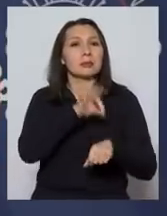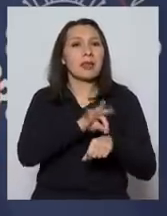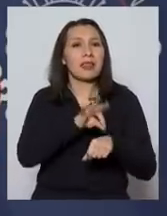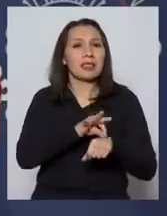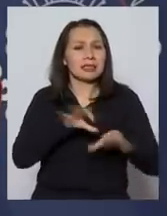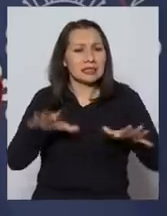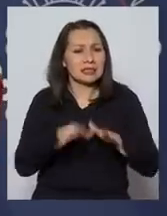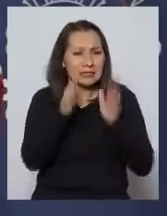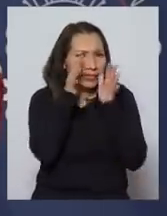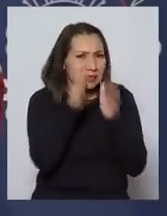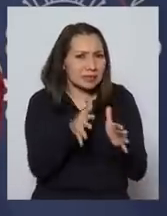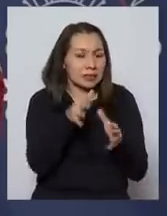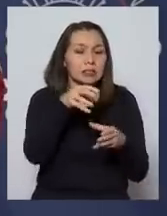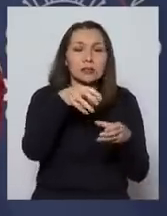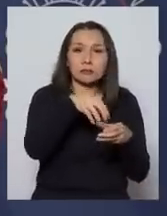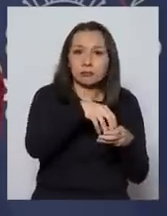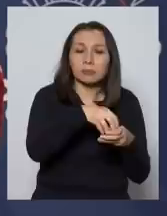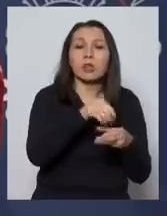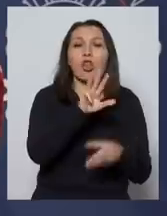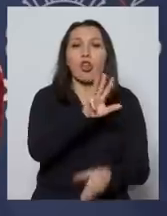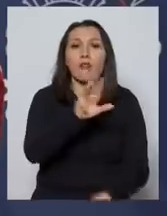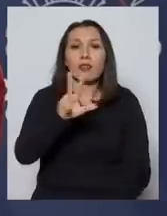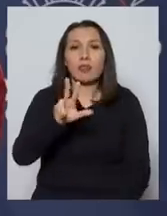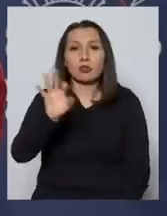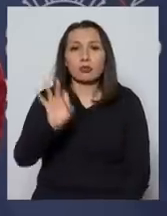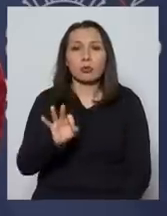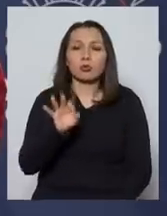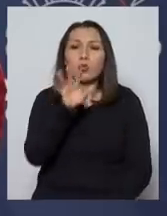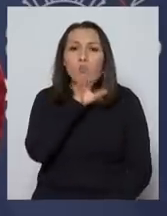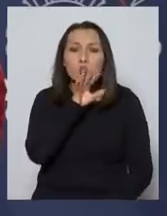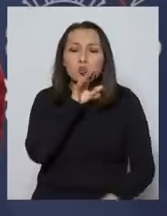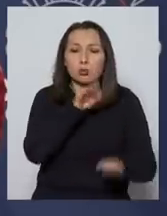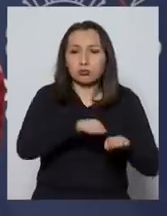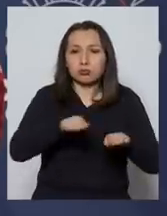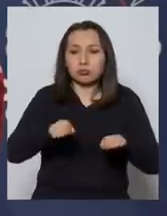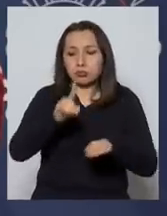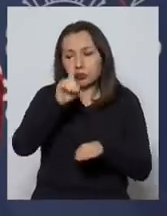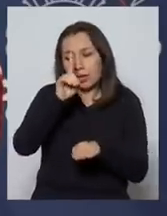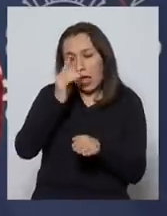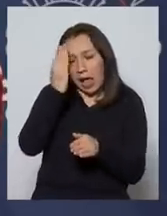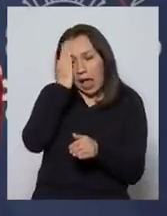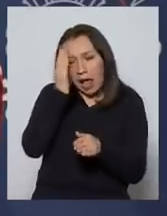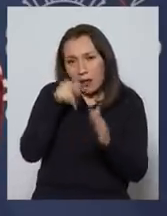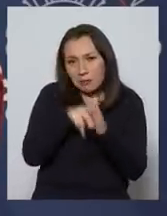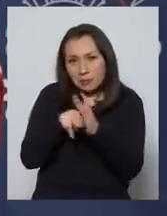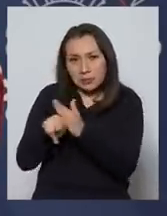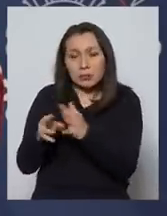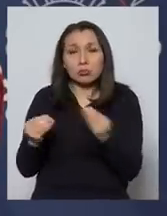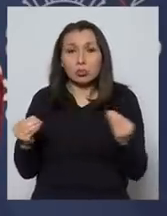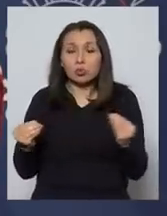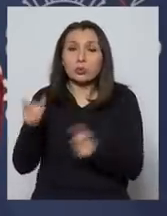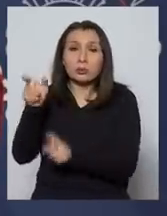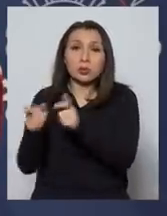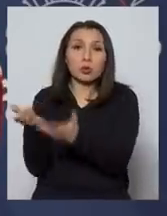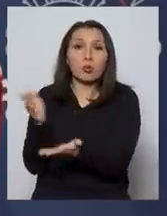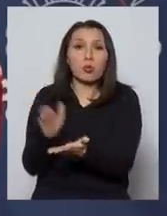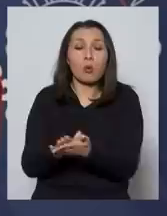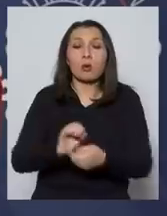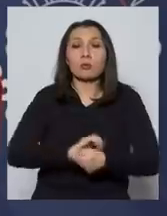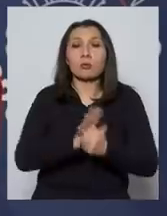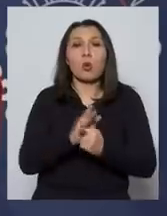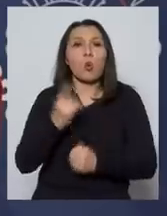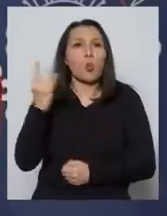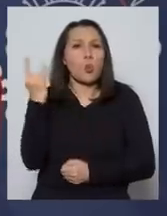Medicina Intensiva, quienes registran un 98% de ocupación de camas críticas y además una gran cantidad de muertes por COVID en